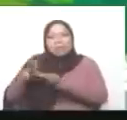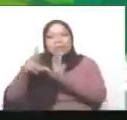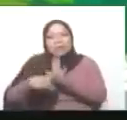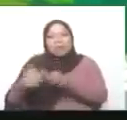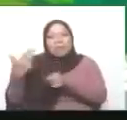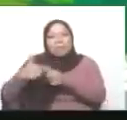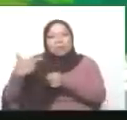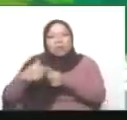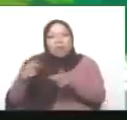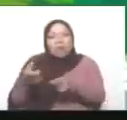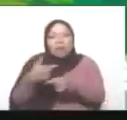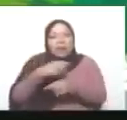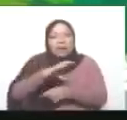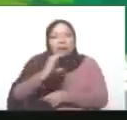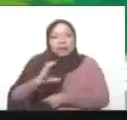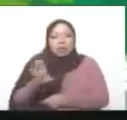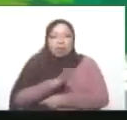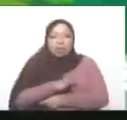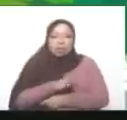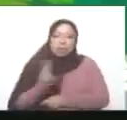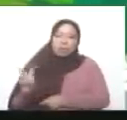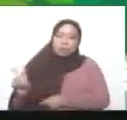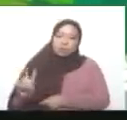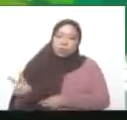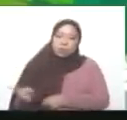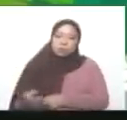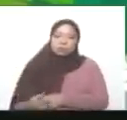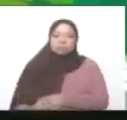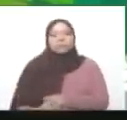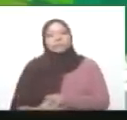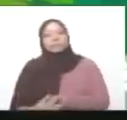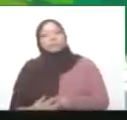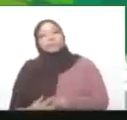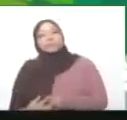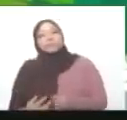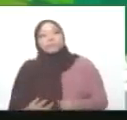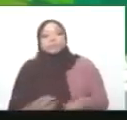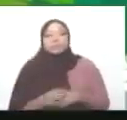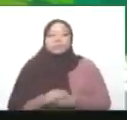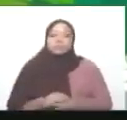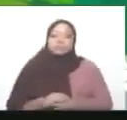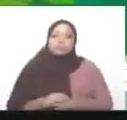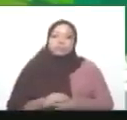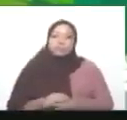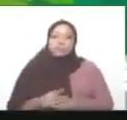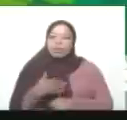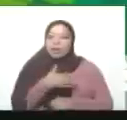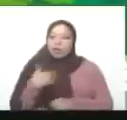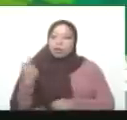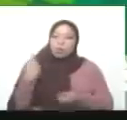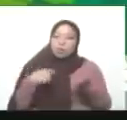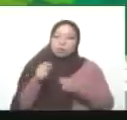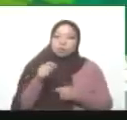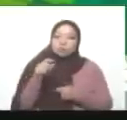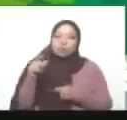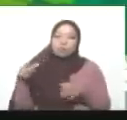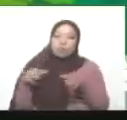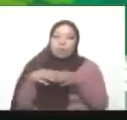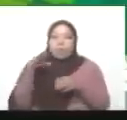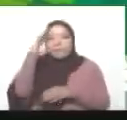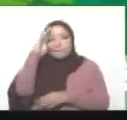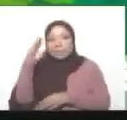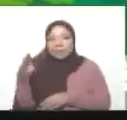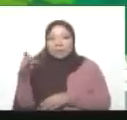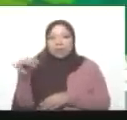y del gas del Caribe que nos pertenece y está el comando Sur que quiere convertir a Guyana en una base militar